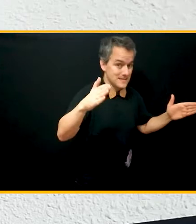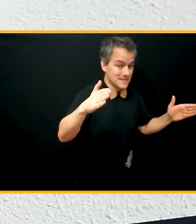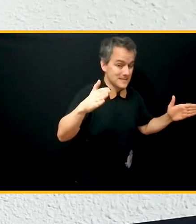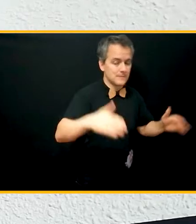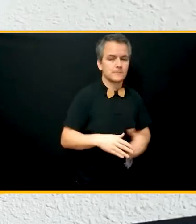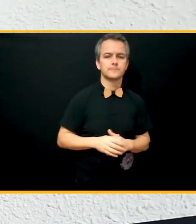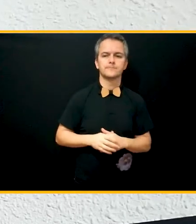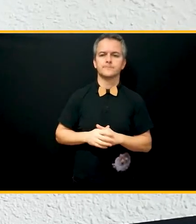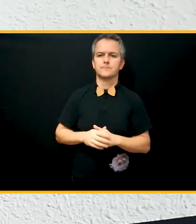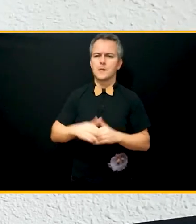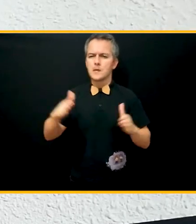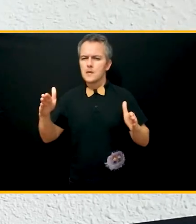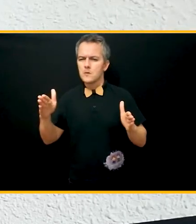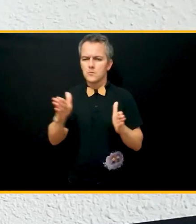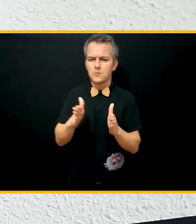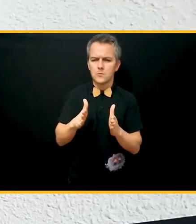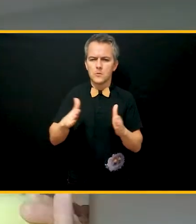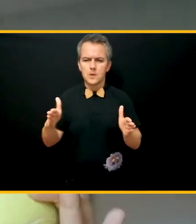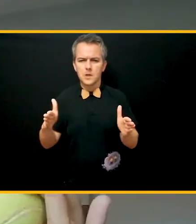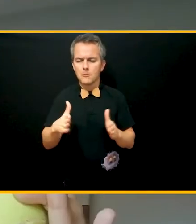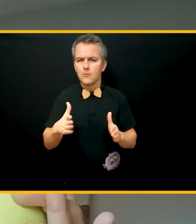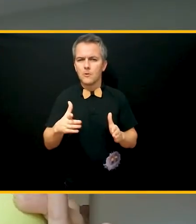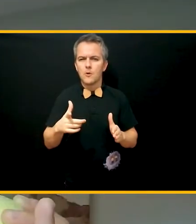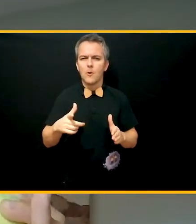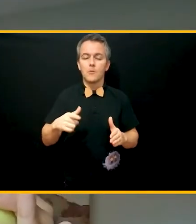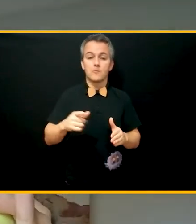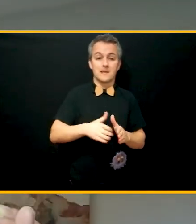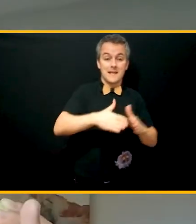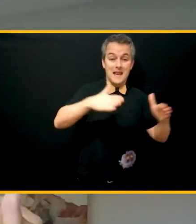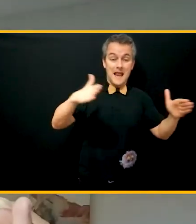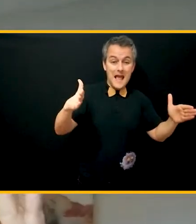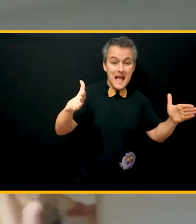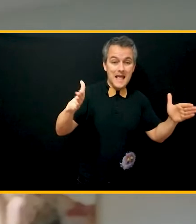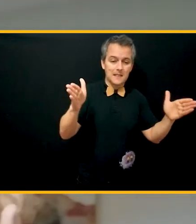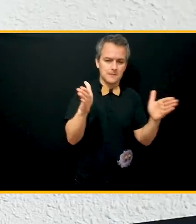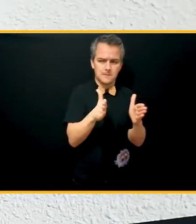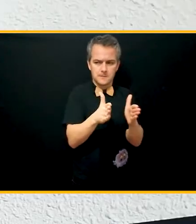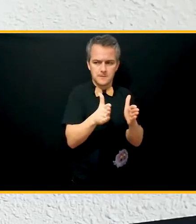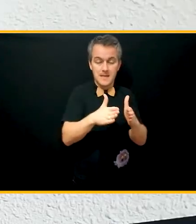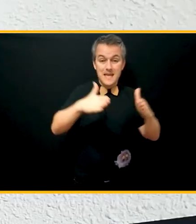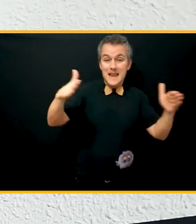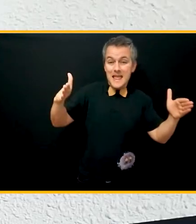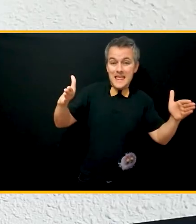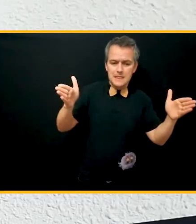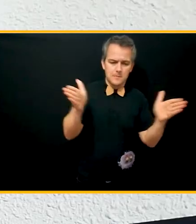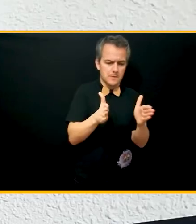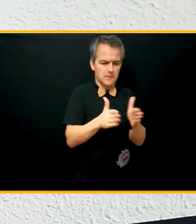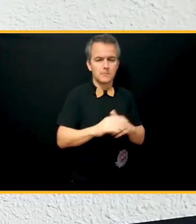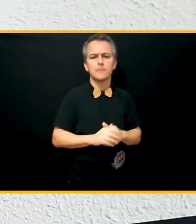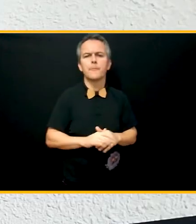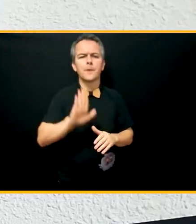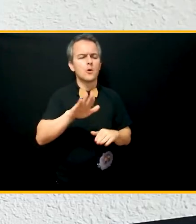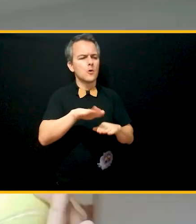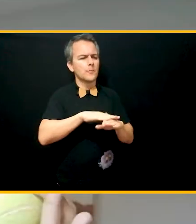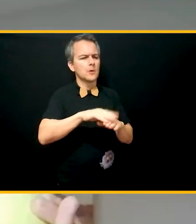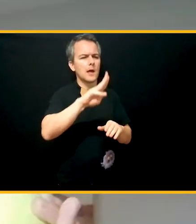big, small. Big, massive. Grande, pequeñito. Grande, pequeñito. Pero perdona,